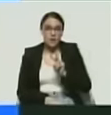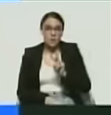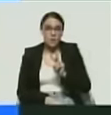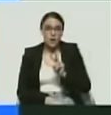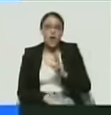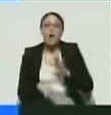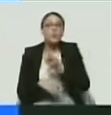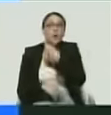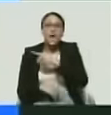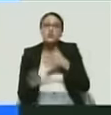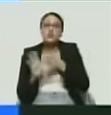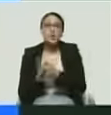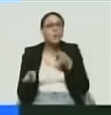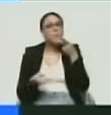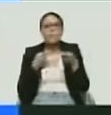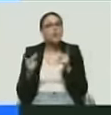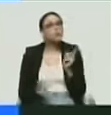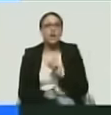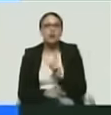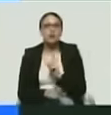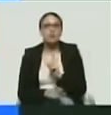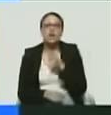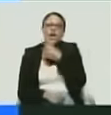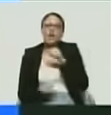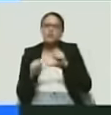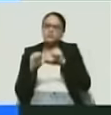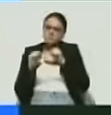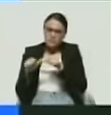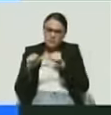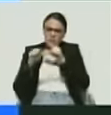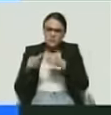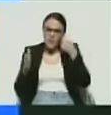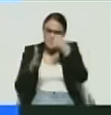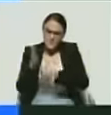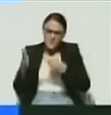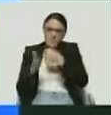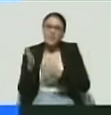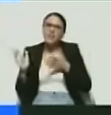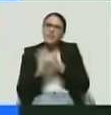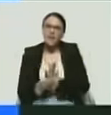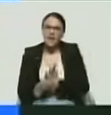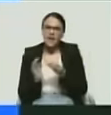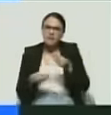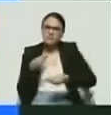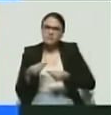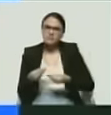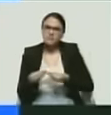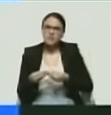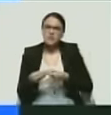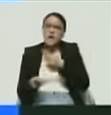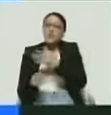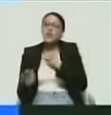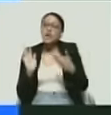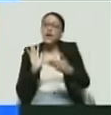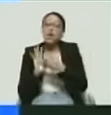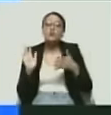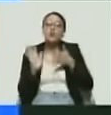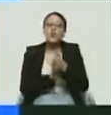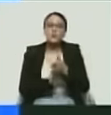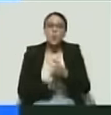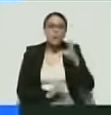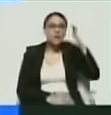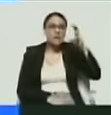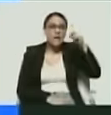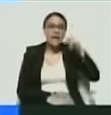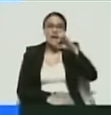hacen, que persisten en una intención que dista mucho de la tradición electoral venezolana, que